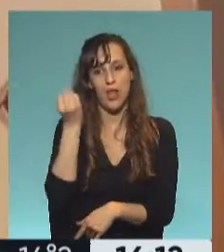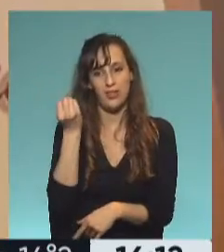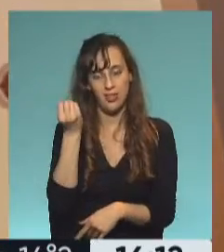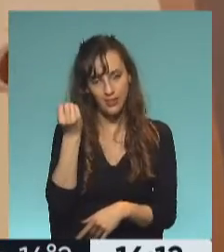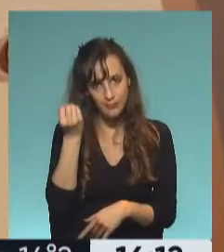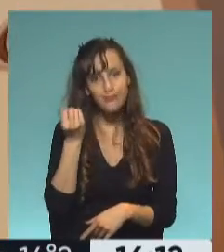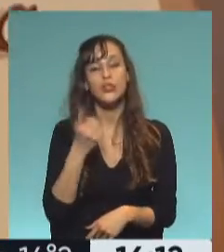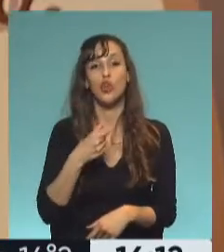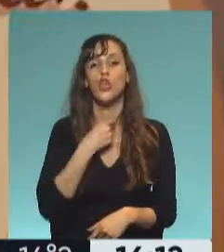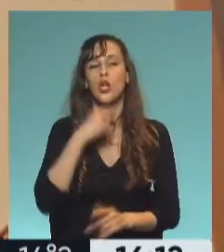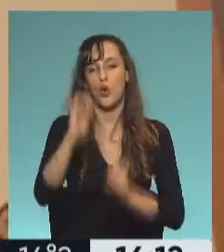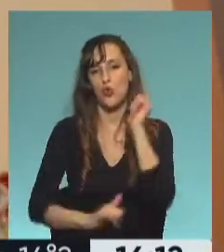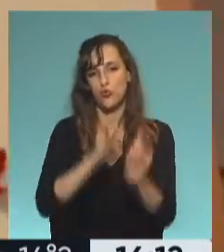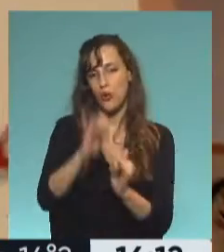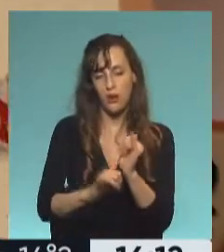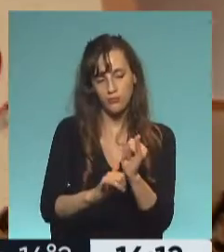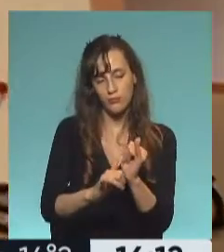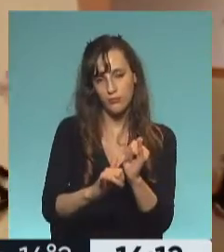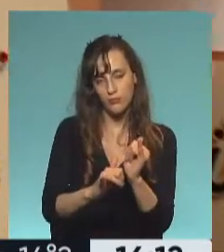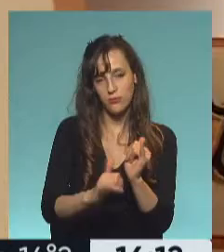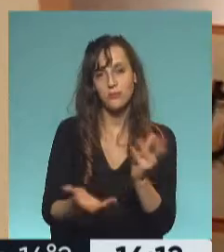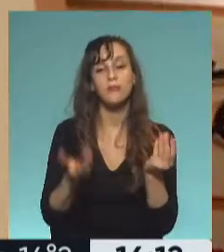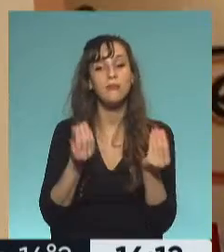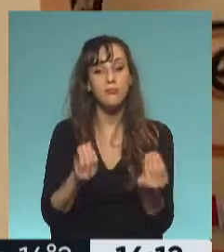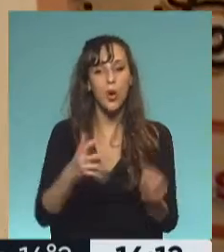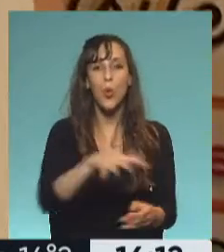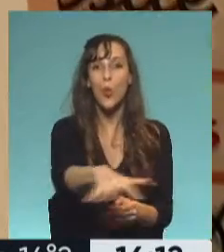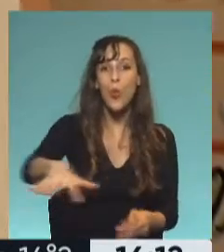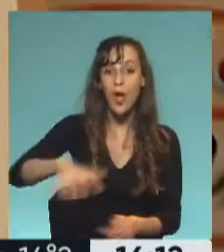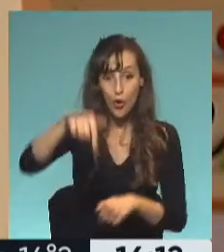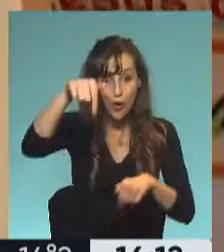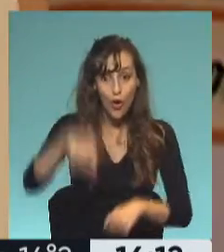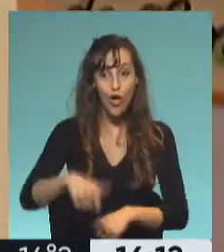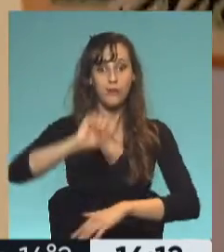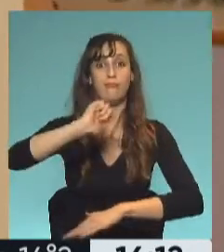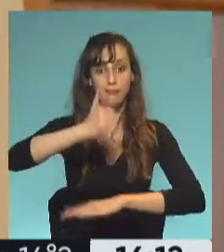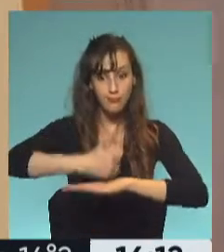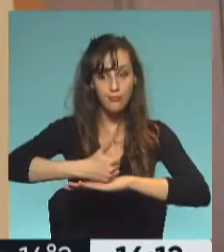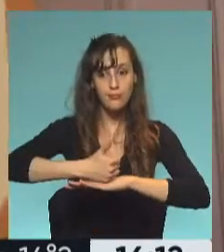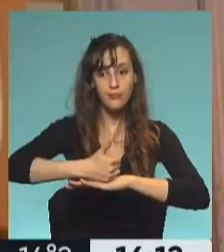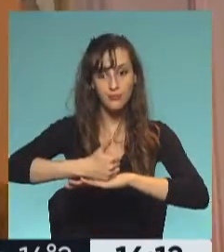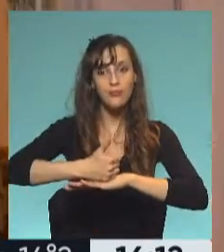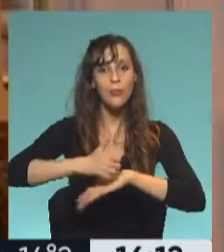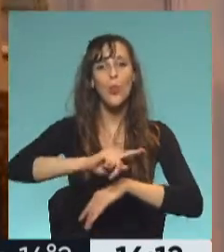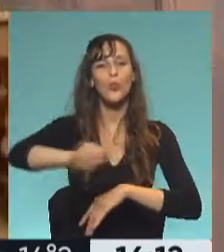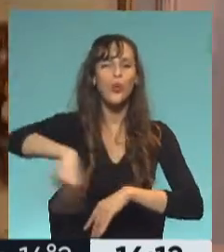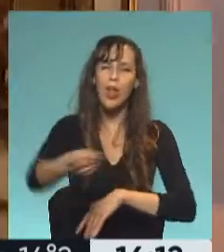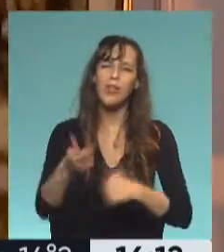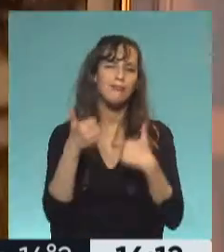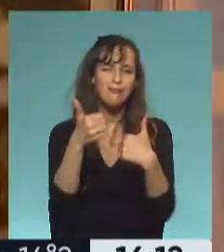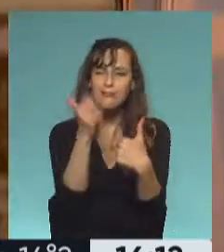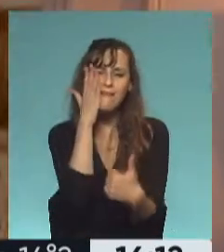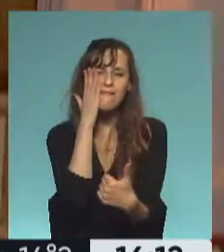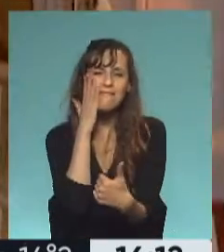yo subrayarlo, es que en este lugar donde estamos parados hoy, donde ustedes han tenido la gentileza de venirnos